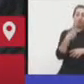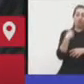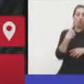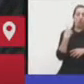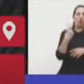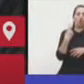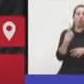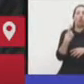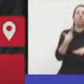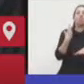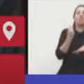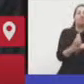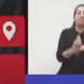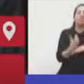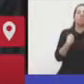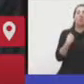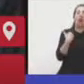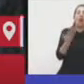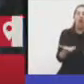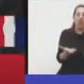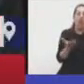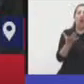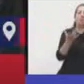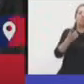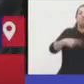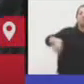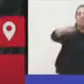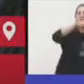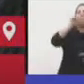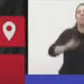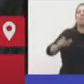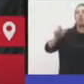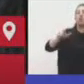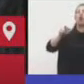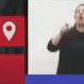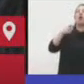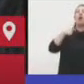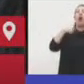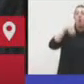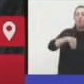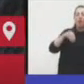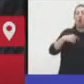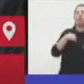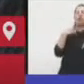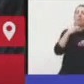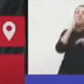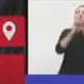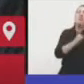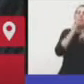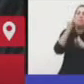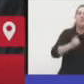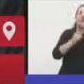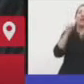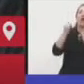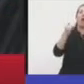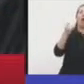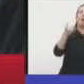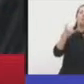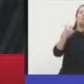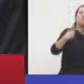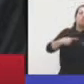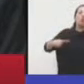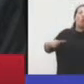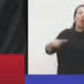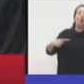vez más, repitiendo un viejo discurso hasta de Gustavo Vélez, planteó que hay que controlar las redes sociales. La verdad